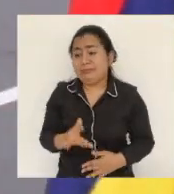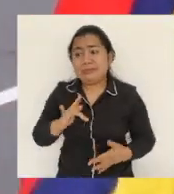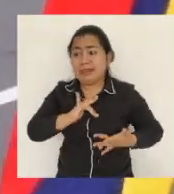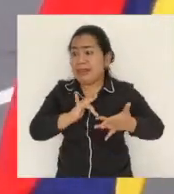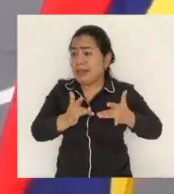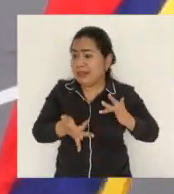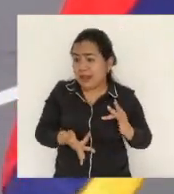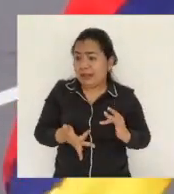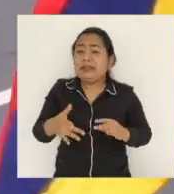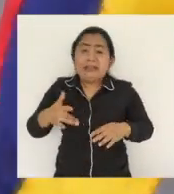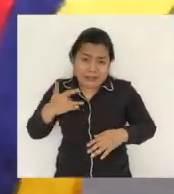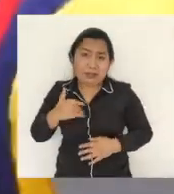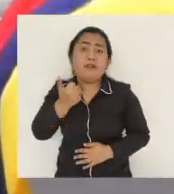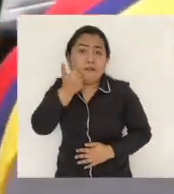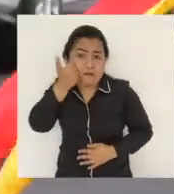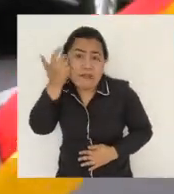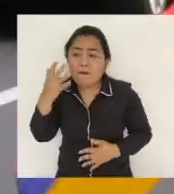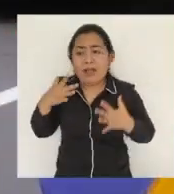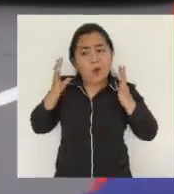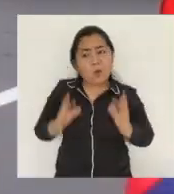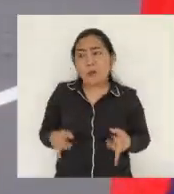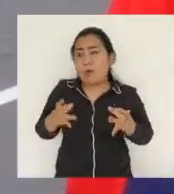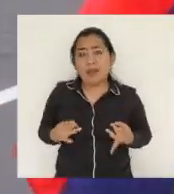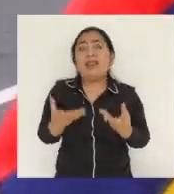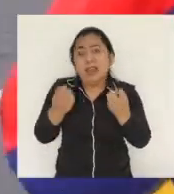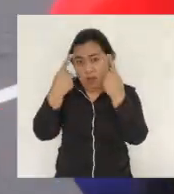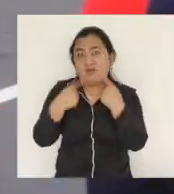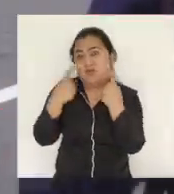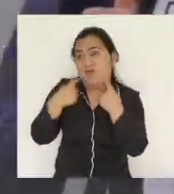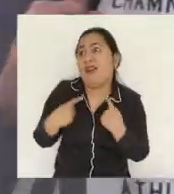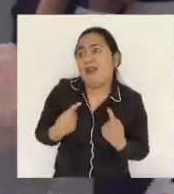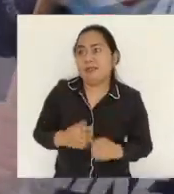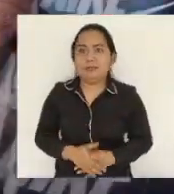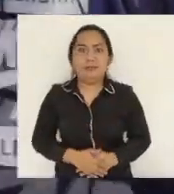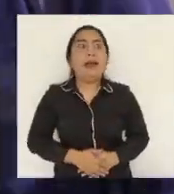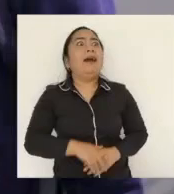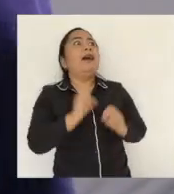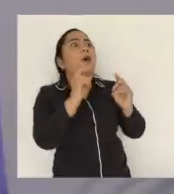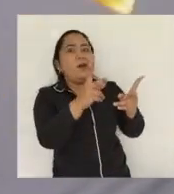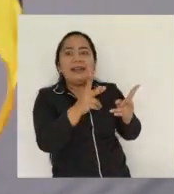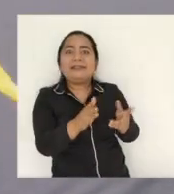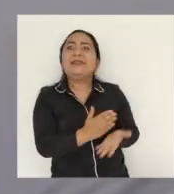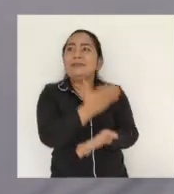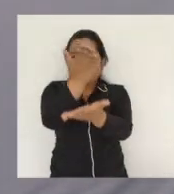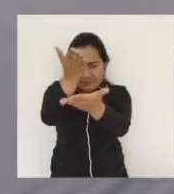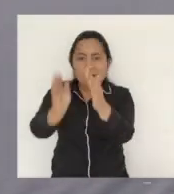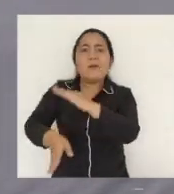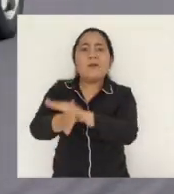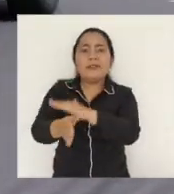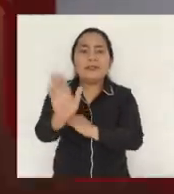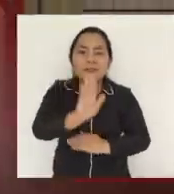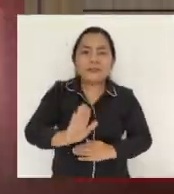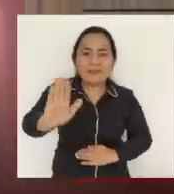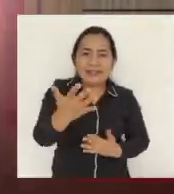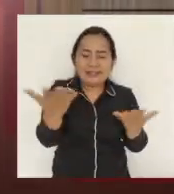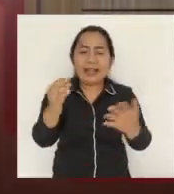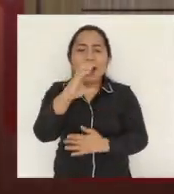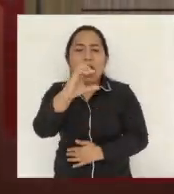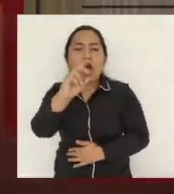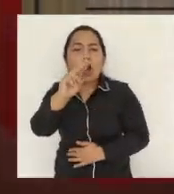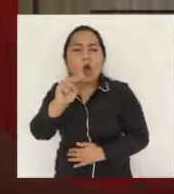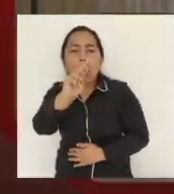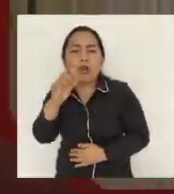dolor, fiebre, dolor del cuerpo y unas ganas de llorar. Bueno, vuelvo con ustedes en el estudio. Adelante,